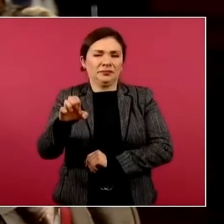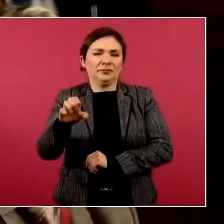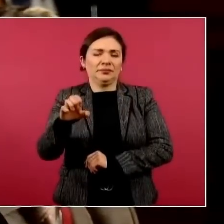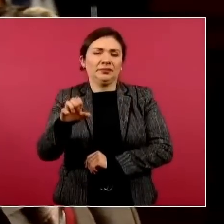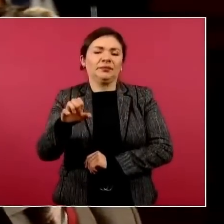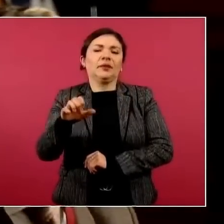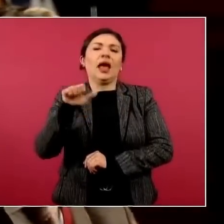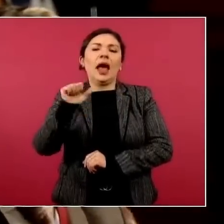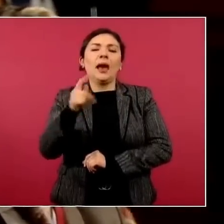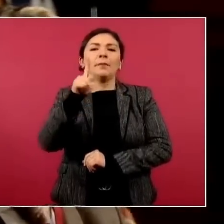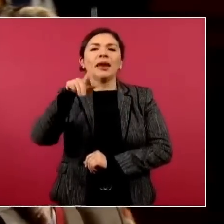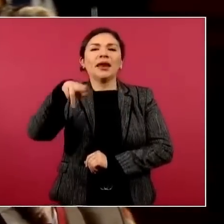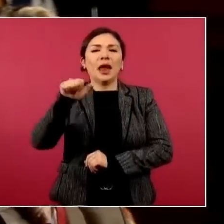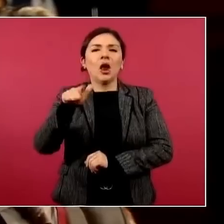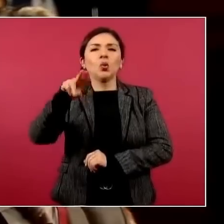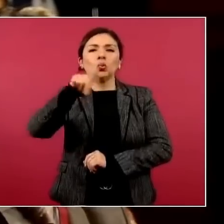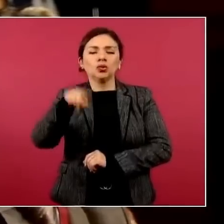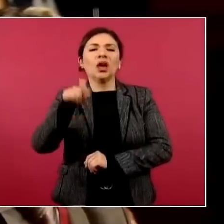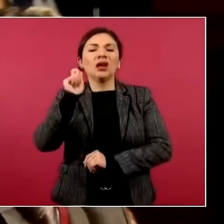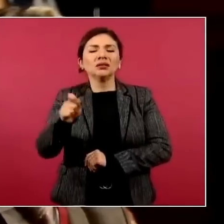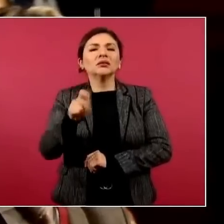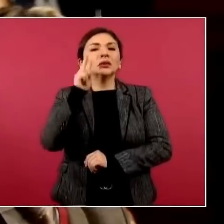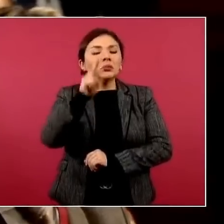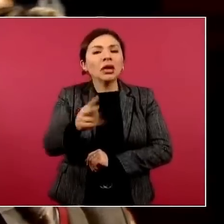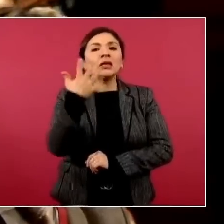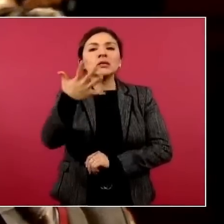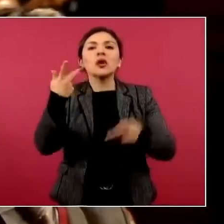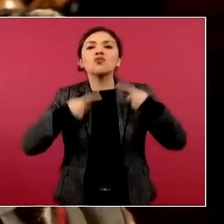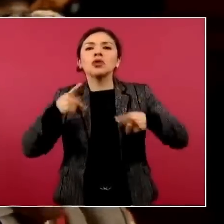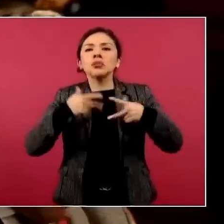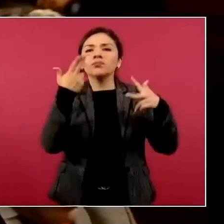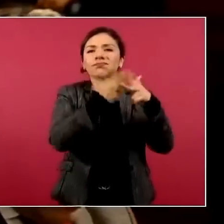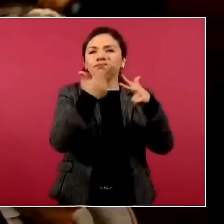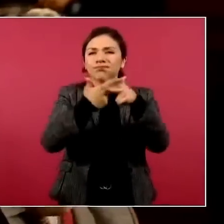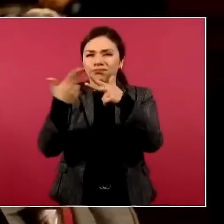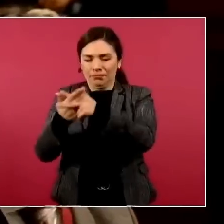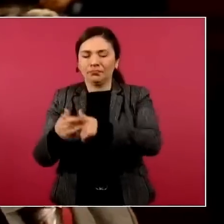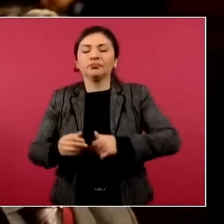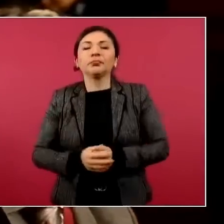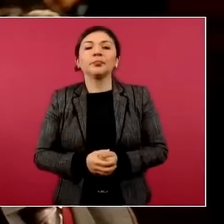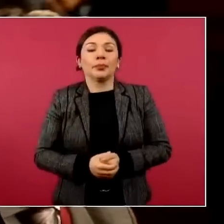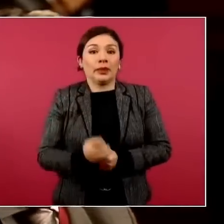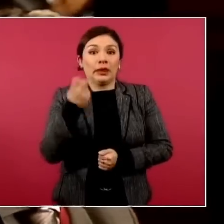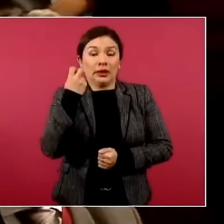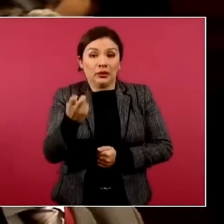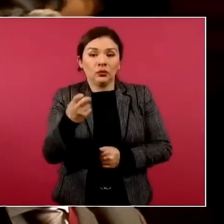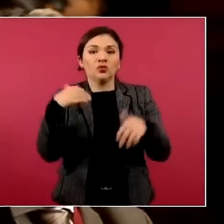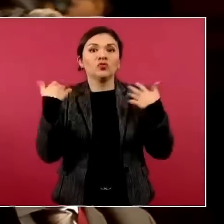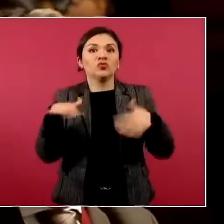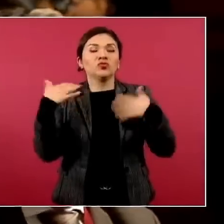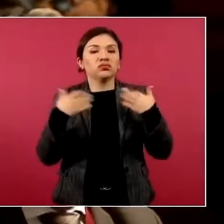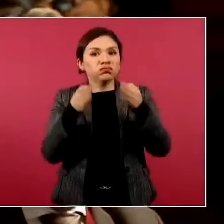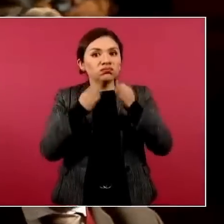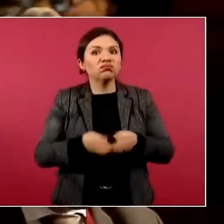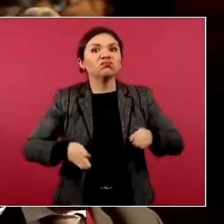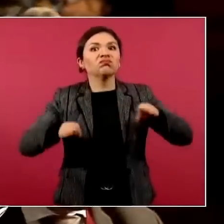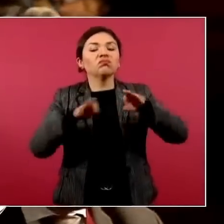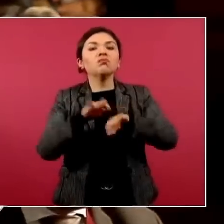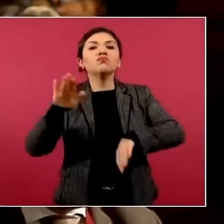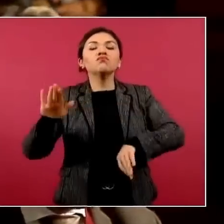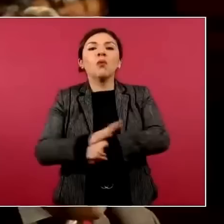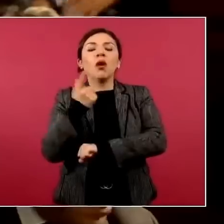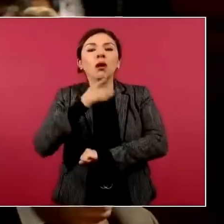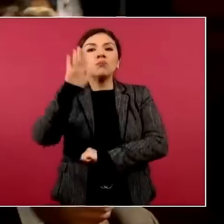el asesinato de 5 personas. Esto en particular da realce porque todo